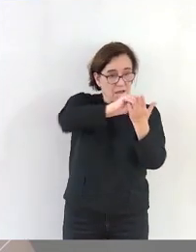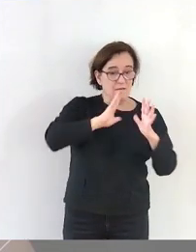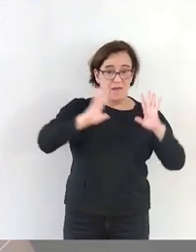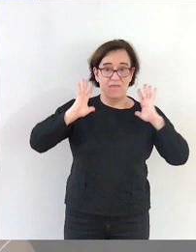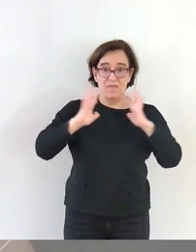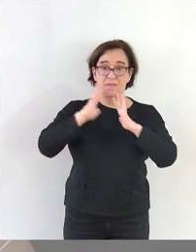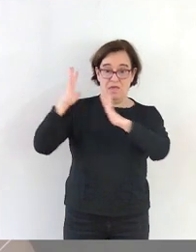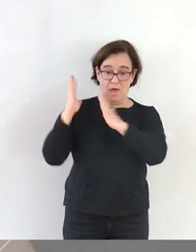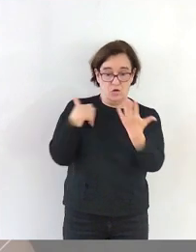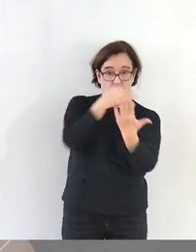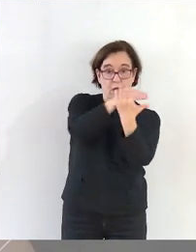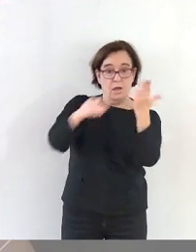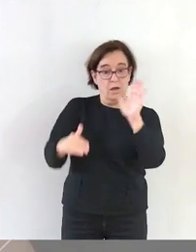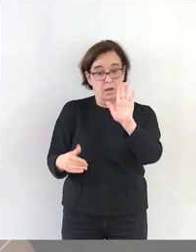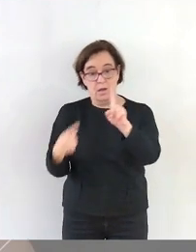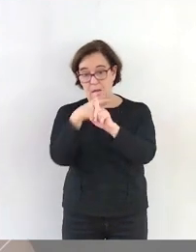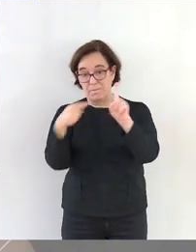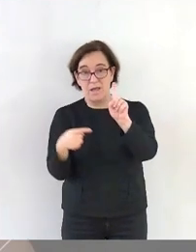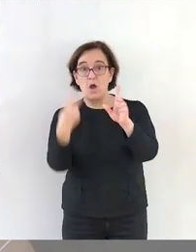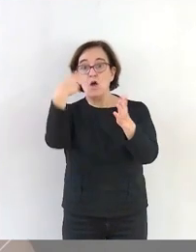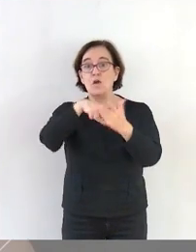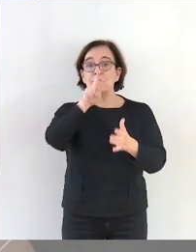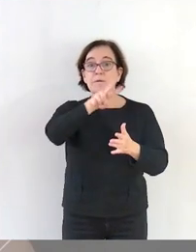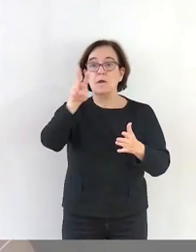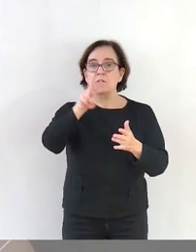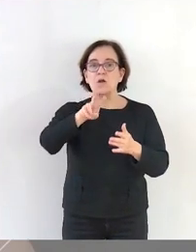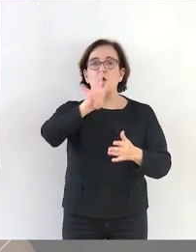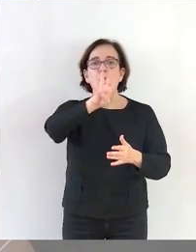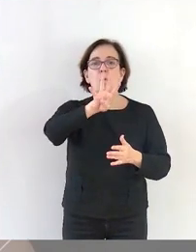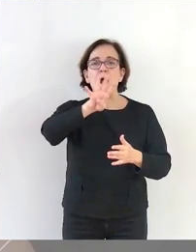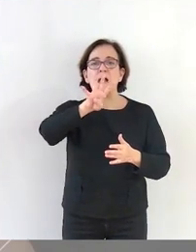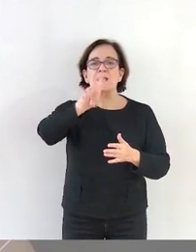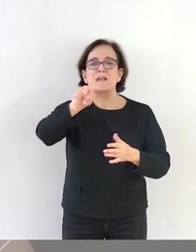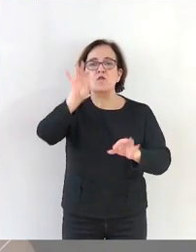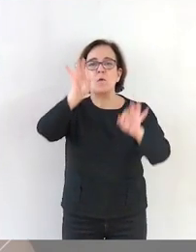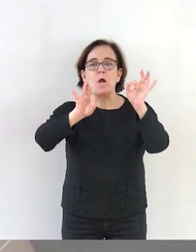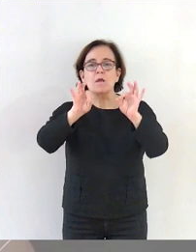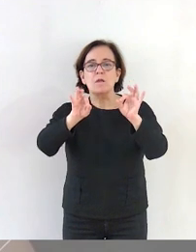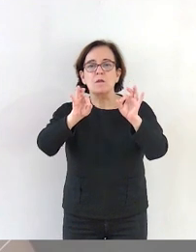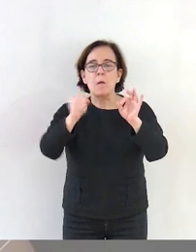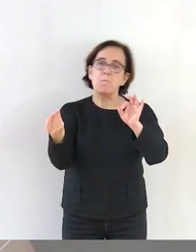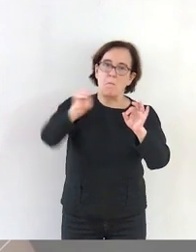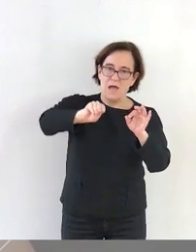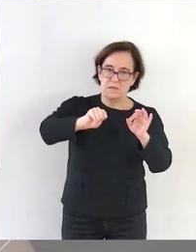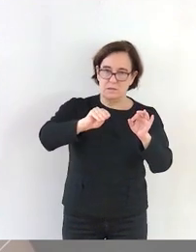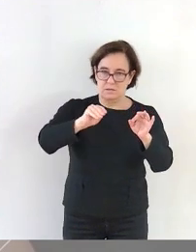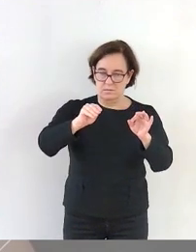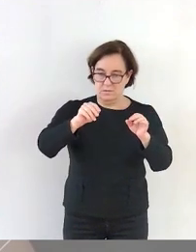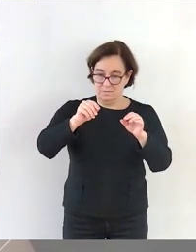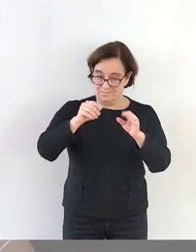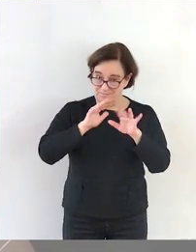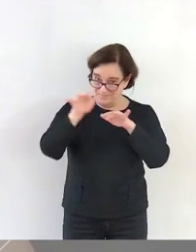años la media de esos desplazamientos en 2022 hay un 41 por más de estos desplazamientos